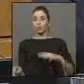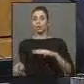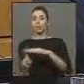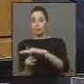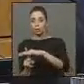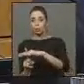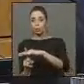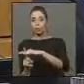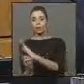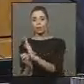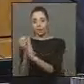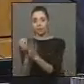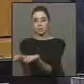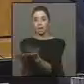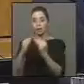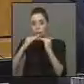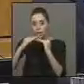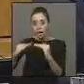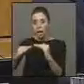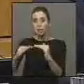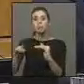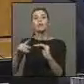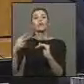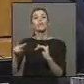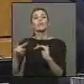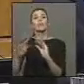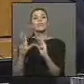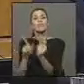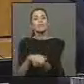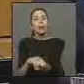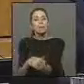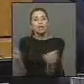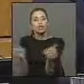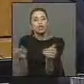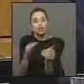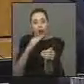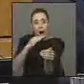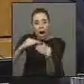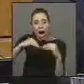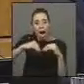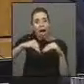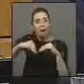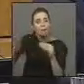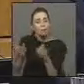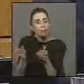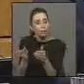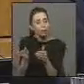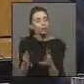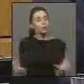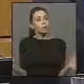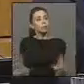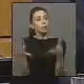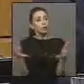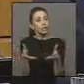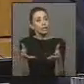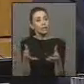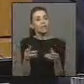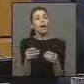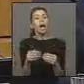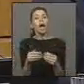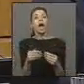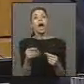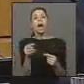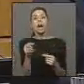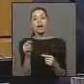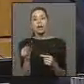el desarrollo de la agricultura familiar campesina y la pequeña agricultura en general, tratando de incentivar la agregación de